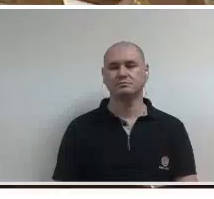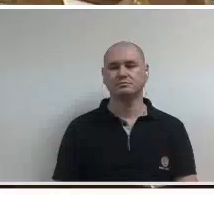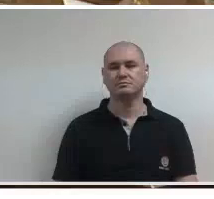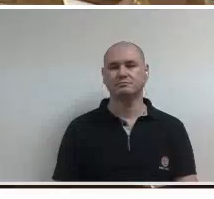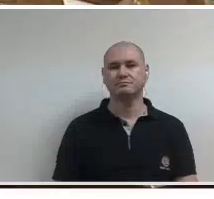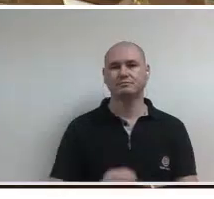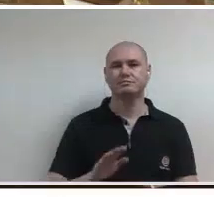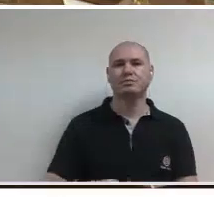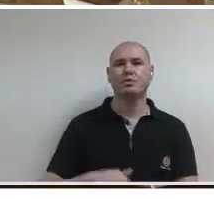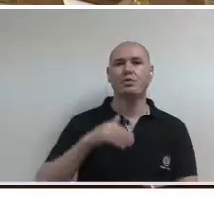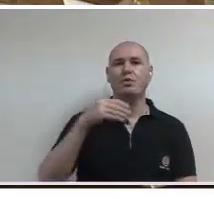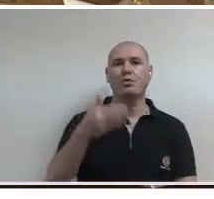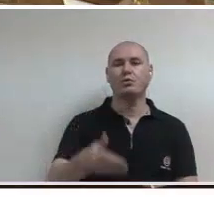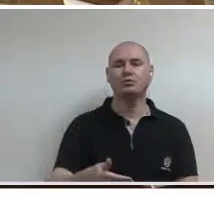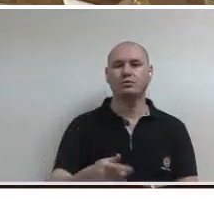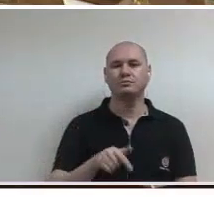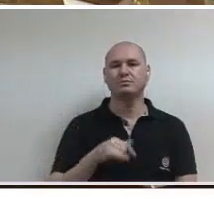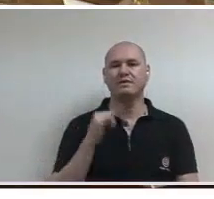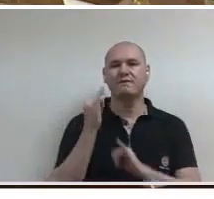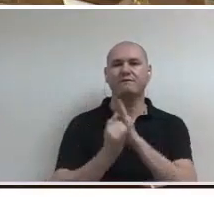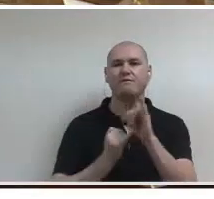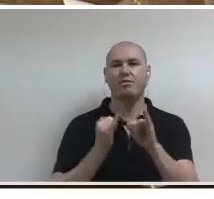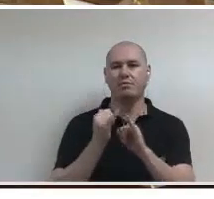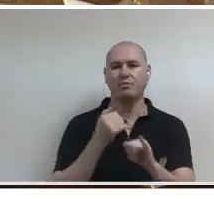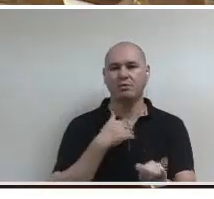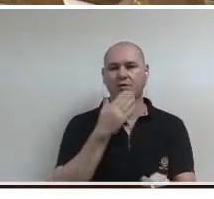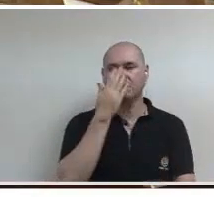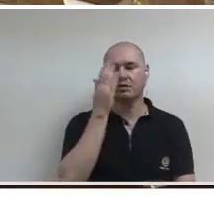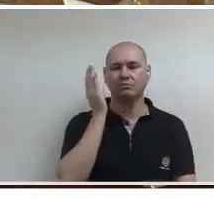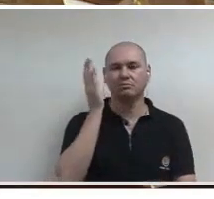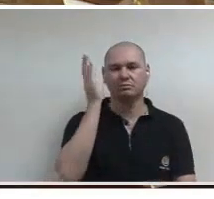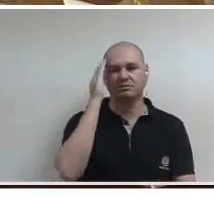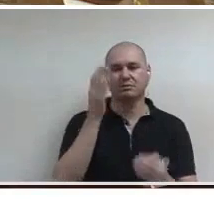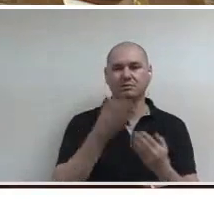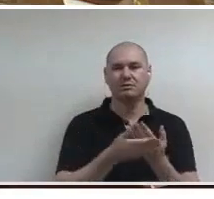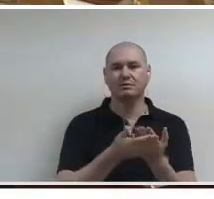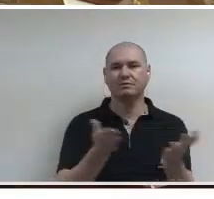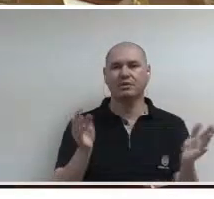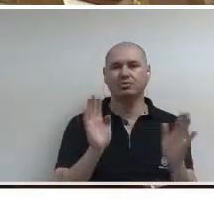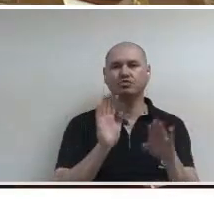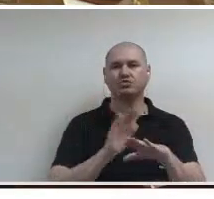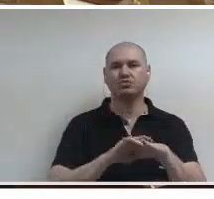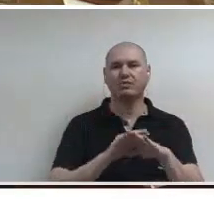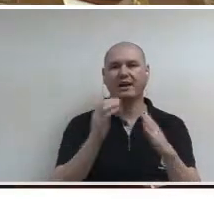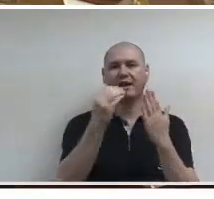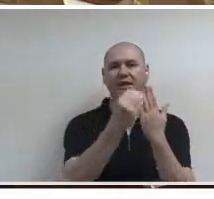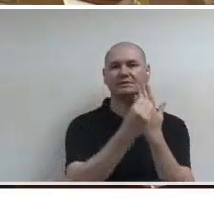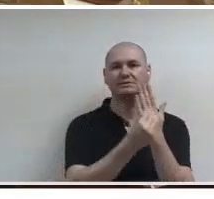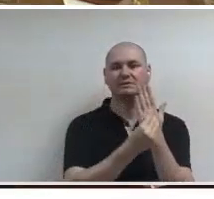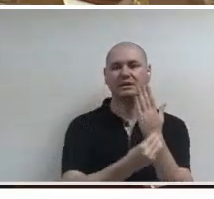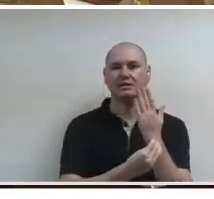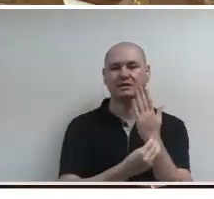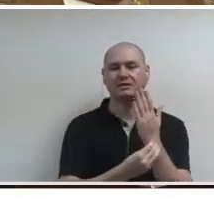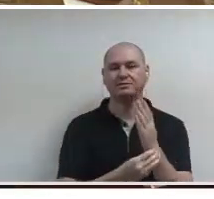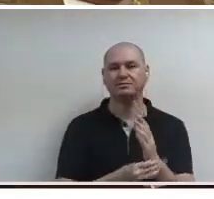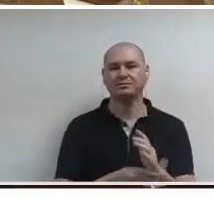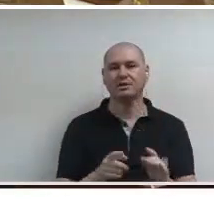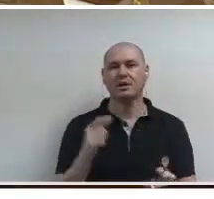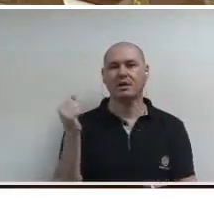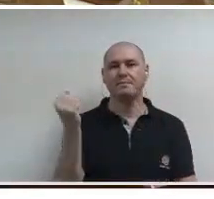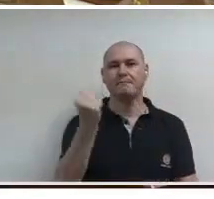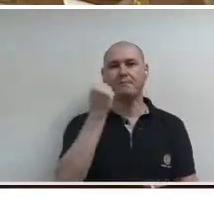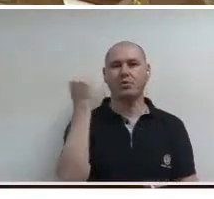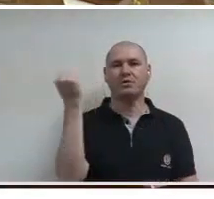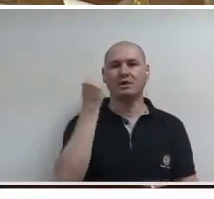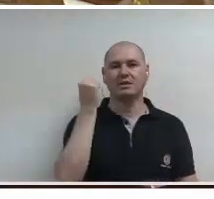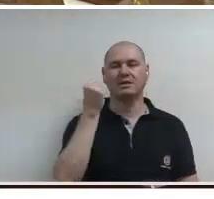Siguiendo con informe, quiero dar a conocer un informe. Sí, amo, ya se iba con Marandú, presidencia